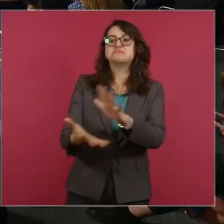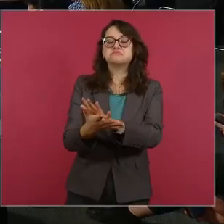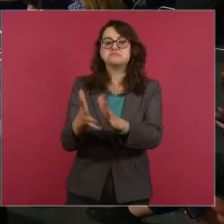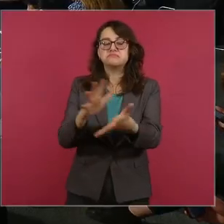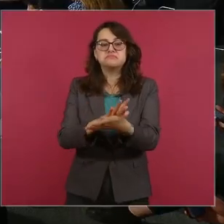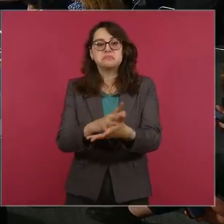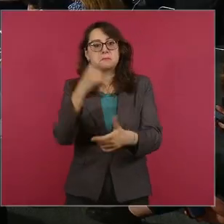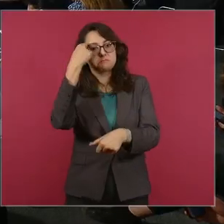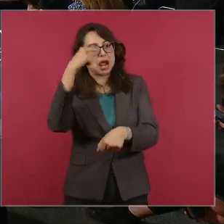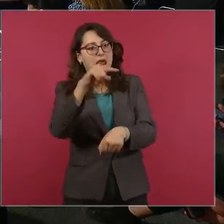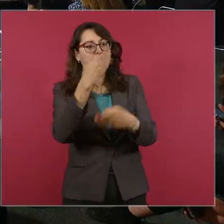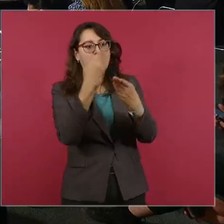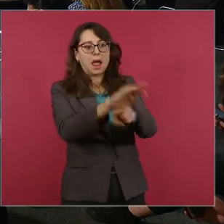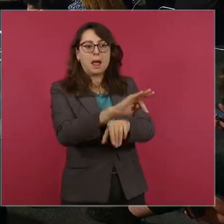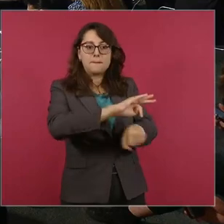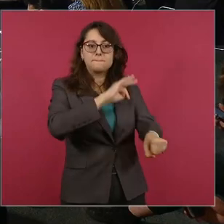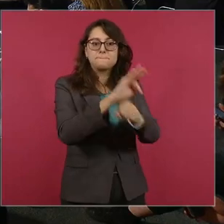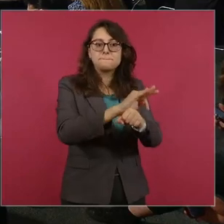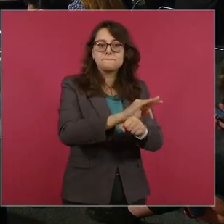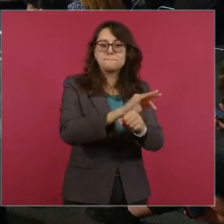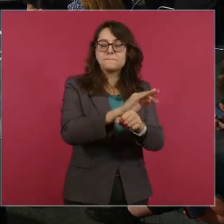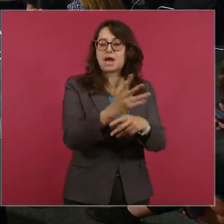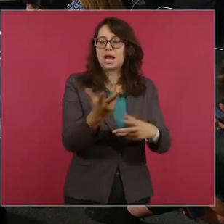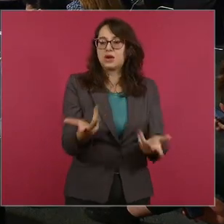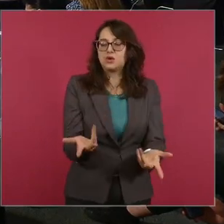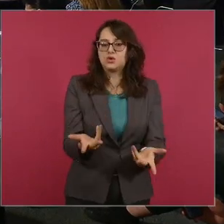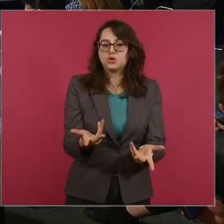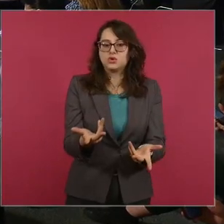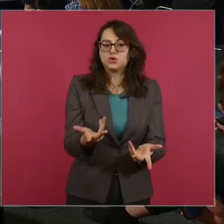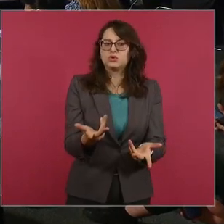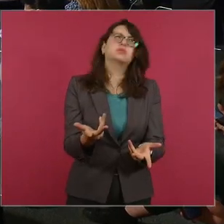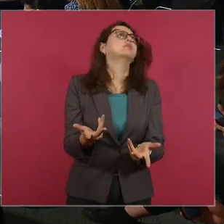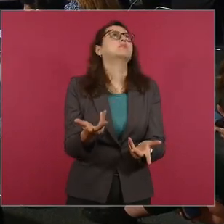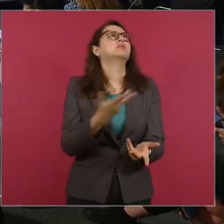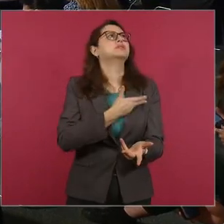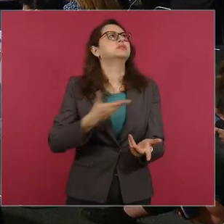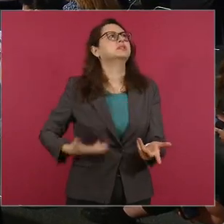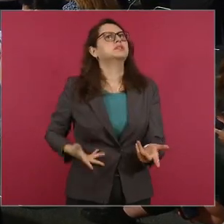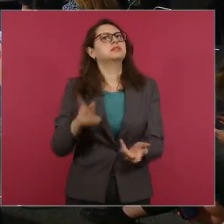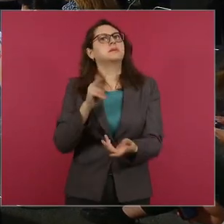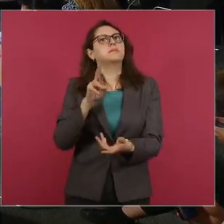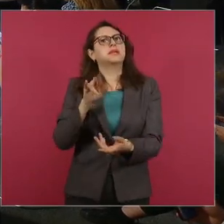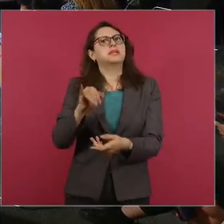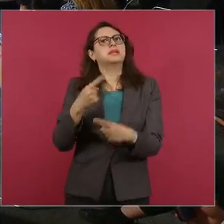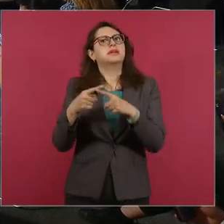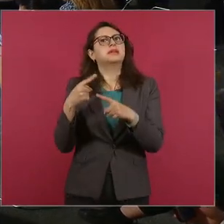enjuague con el PRI, no sé quién era presidente del PRI, entonces